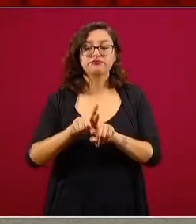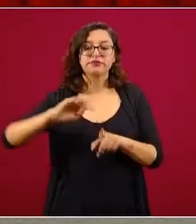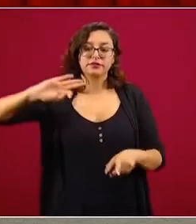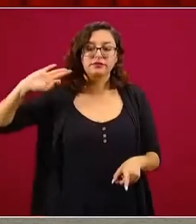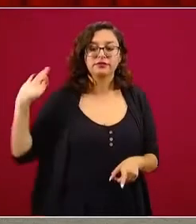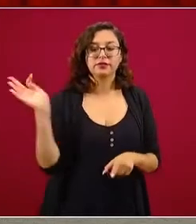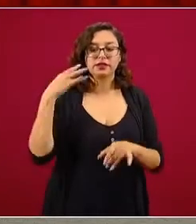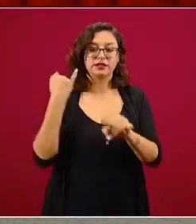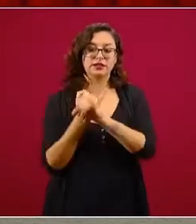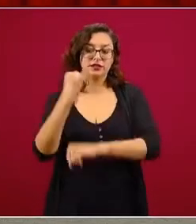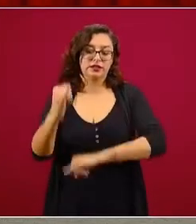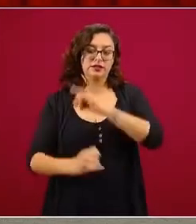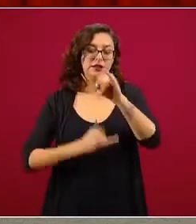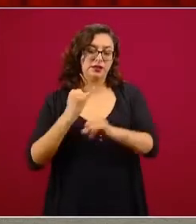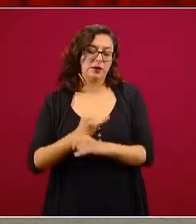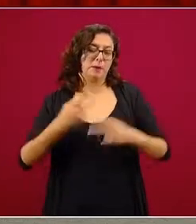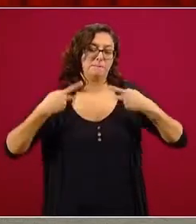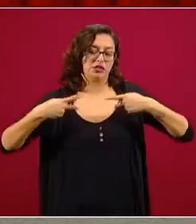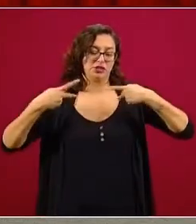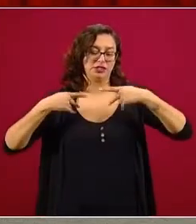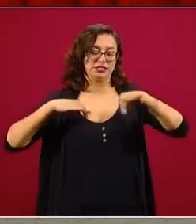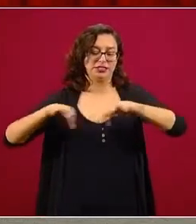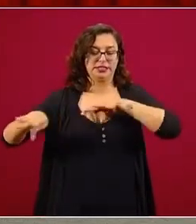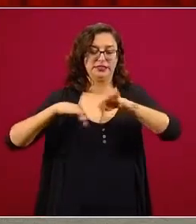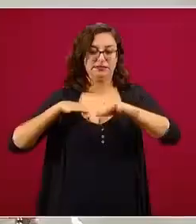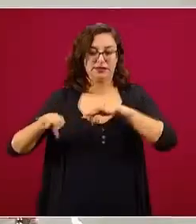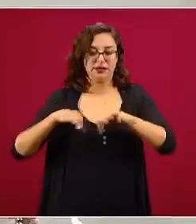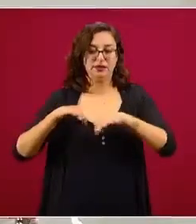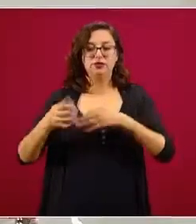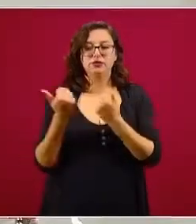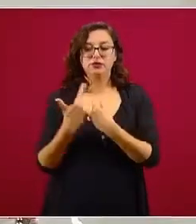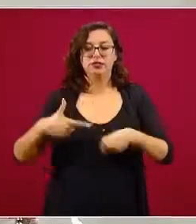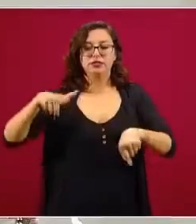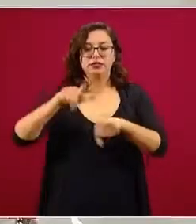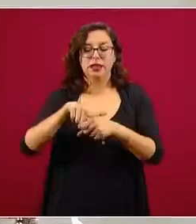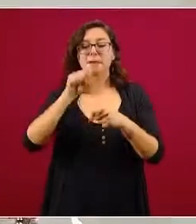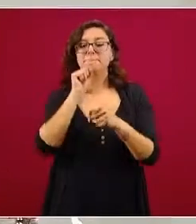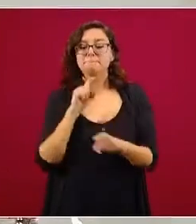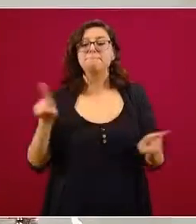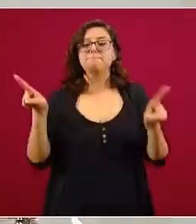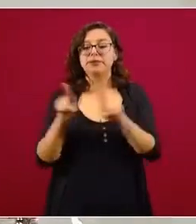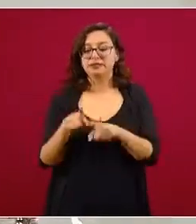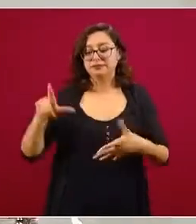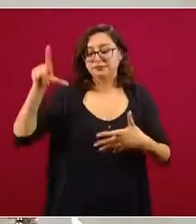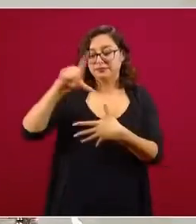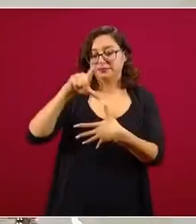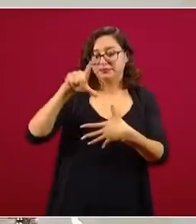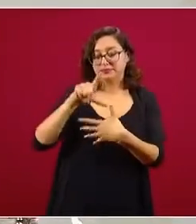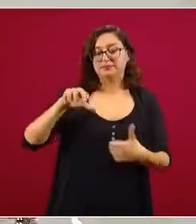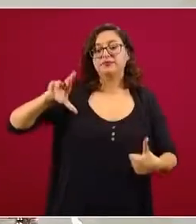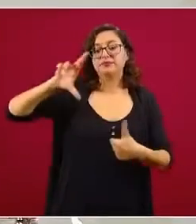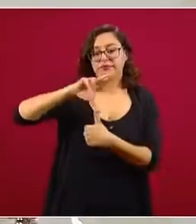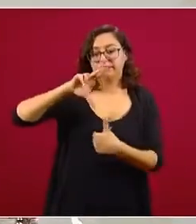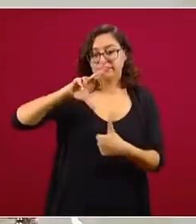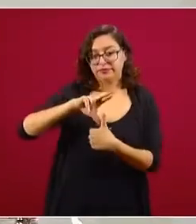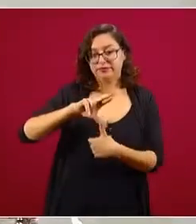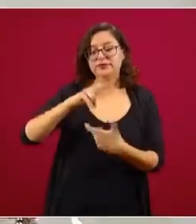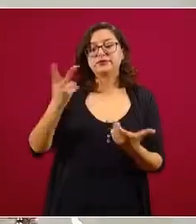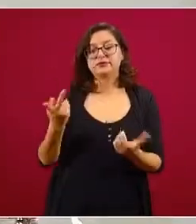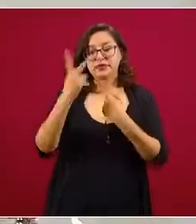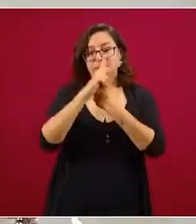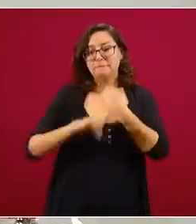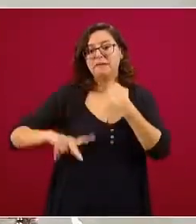Federación Internacional de Trabajo Social, la FITS, así como de la región de América Latina y el Caribe, como parte de los